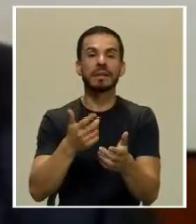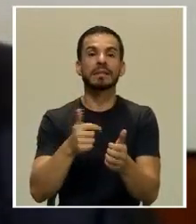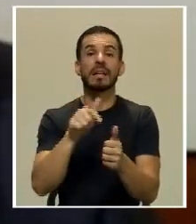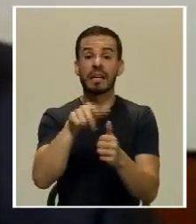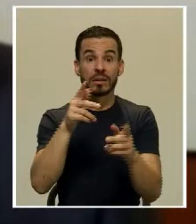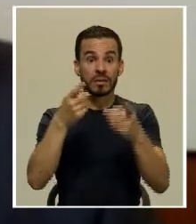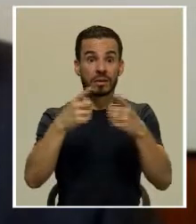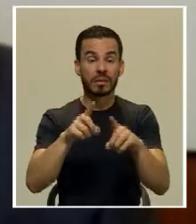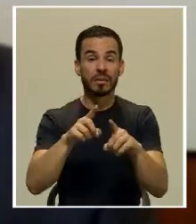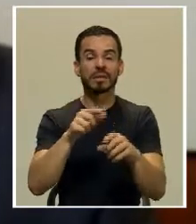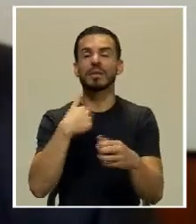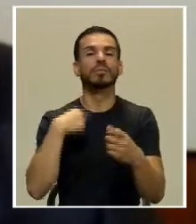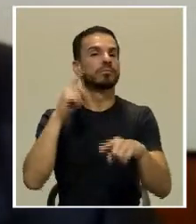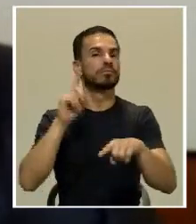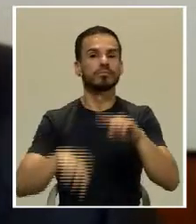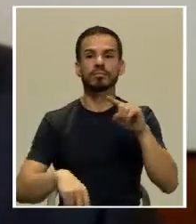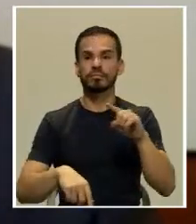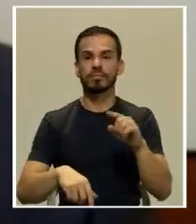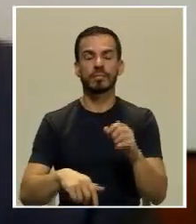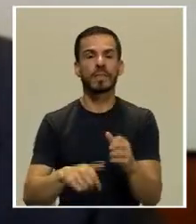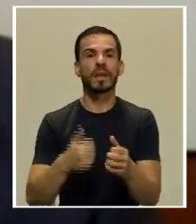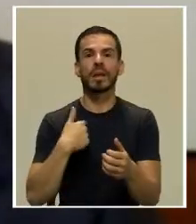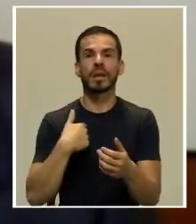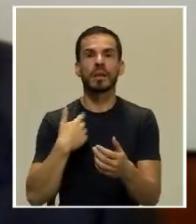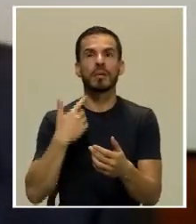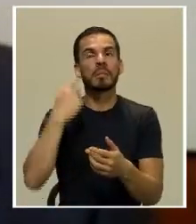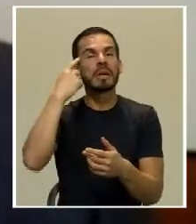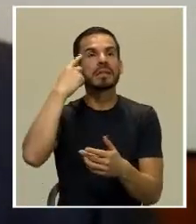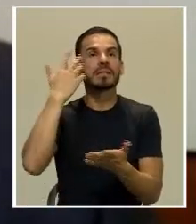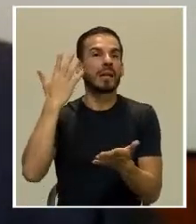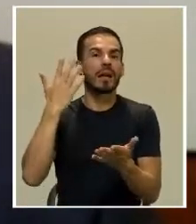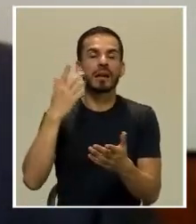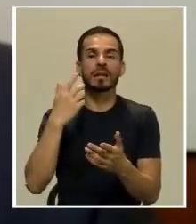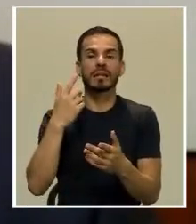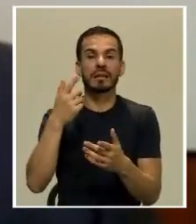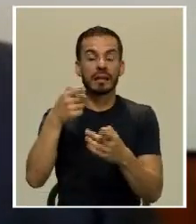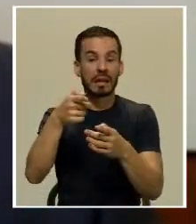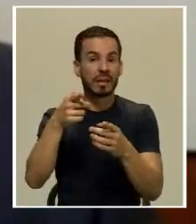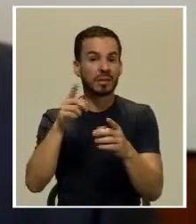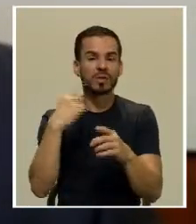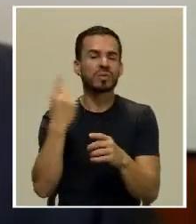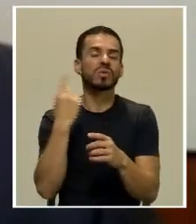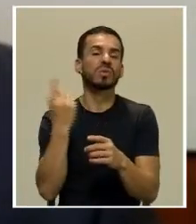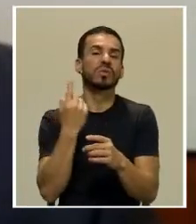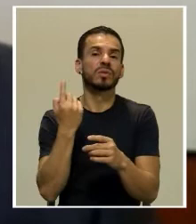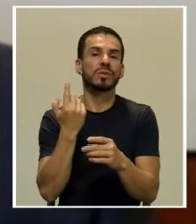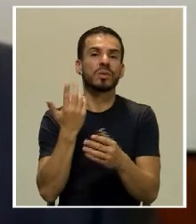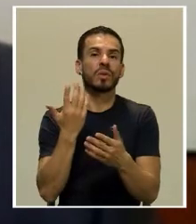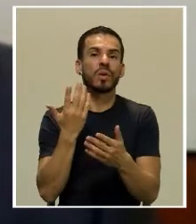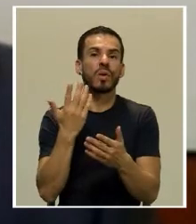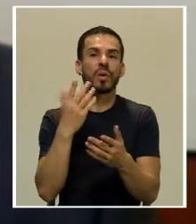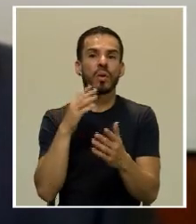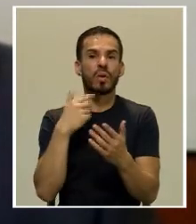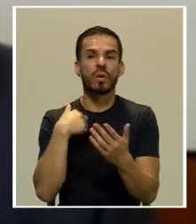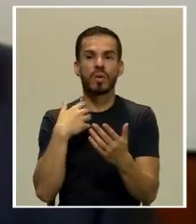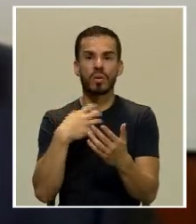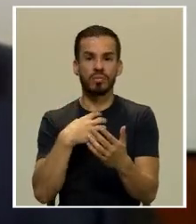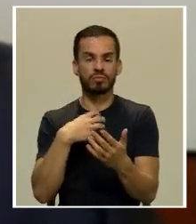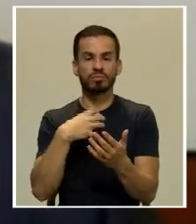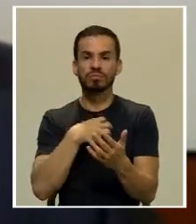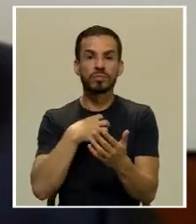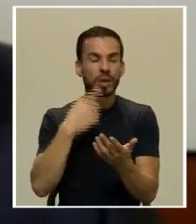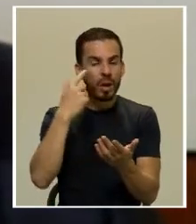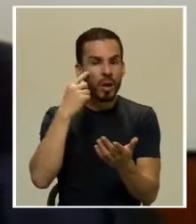Y esto que ocurre, no podemos ser tan ingenuos de pensar que son solamente objeciones por el